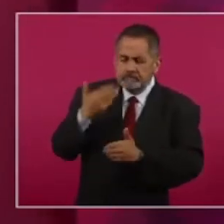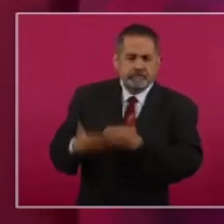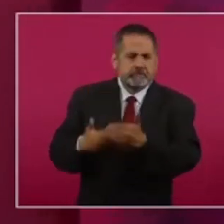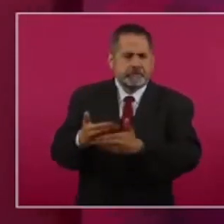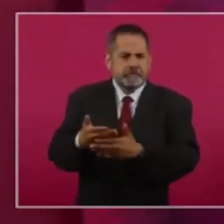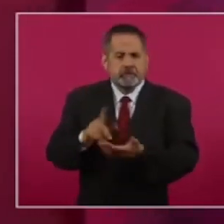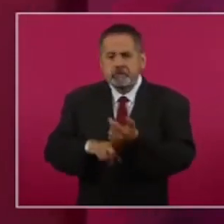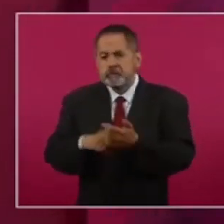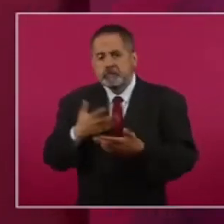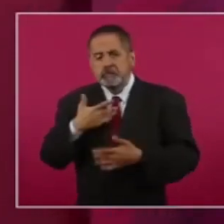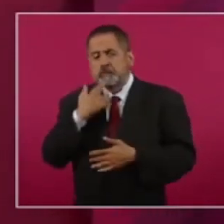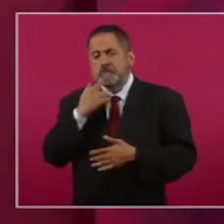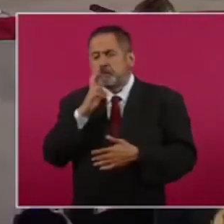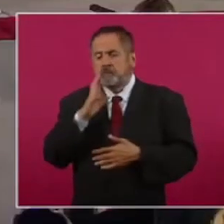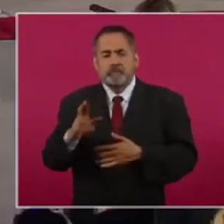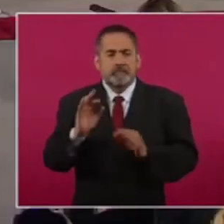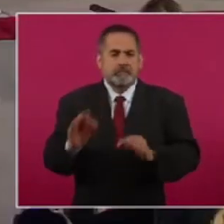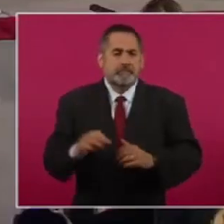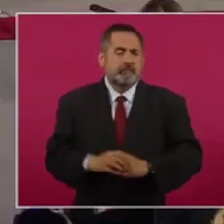hay resultados.